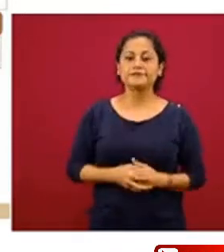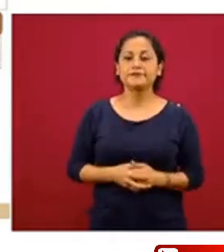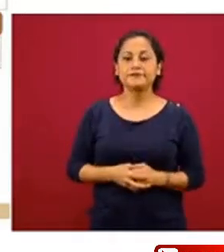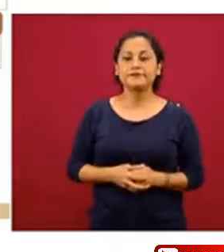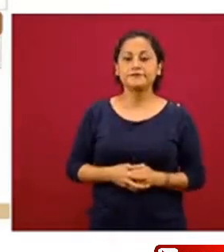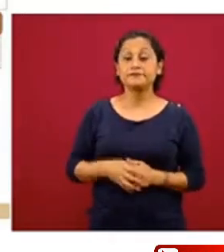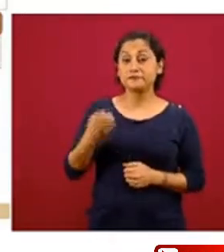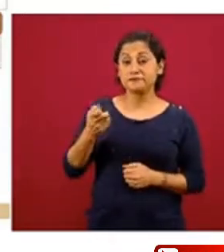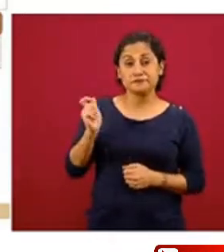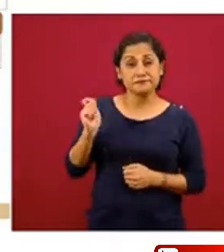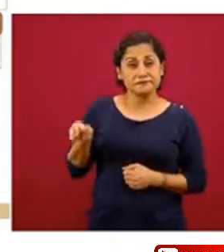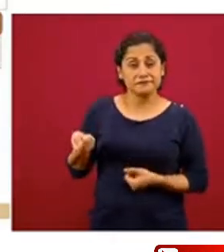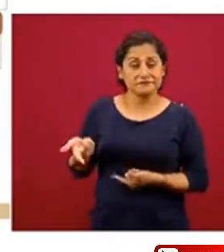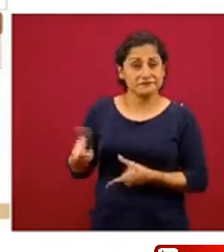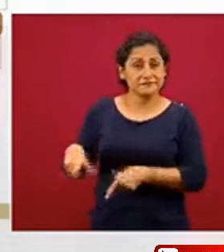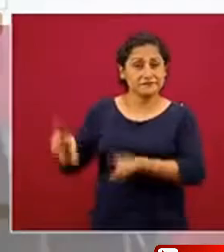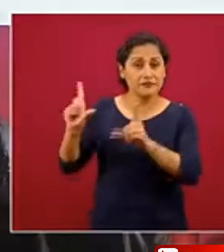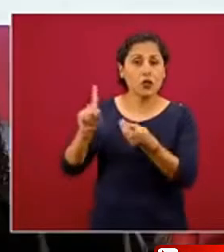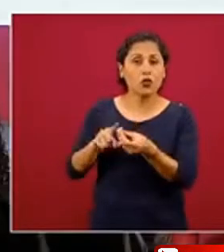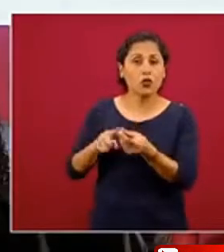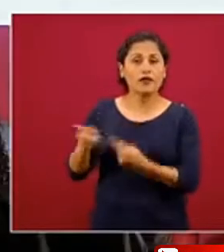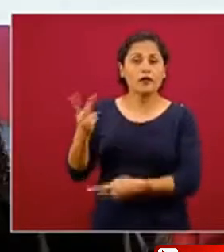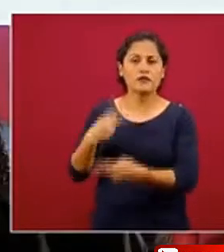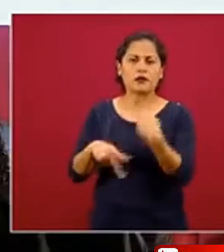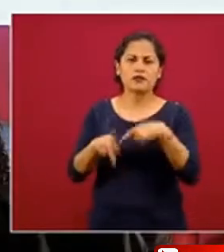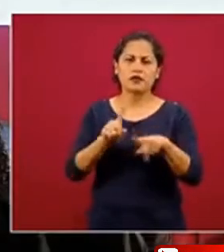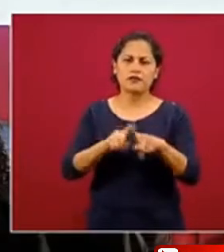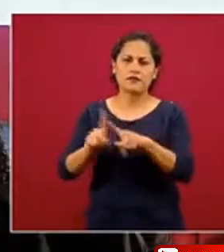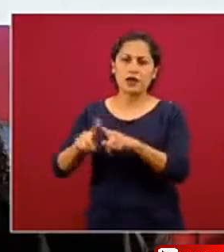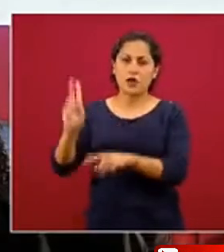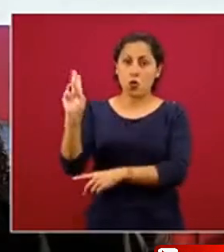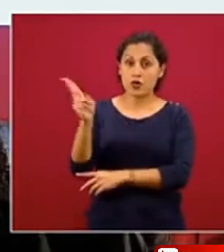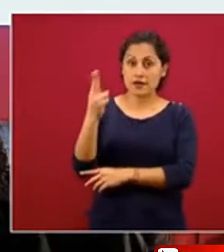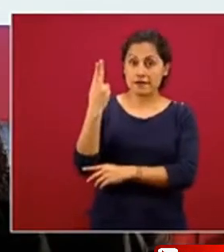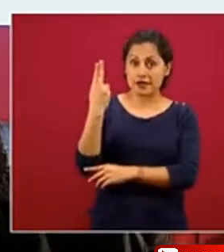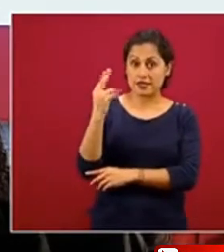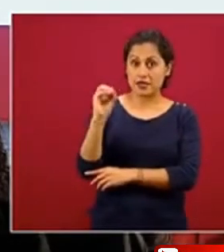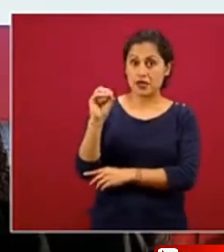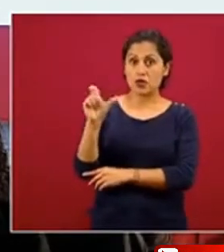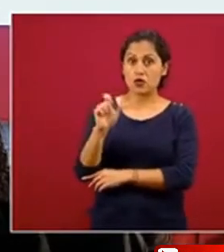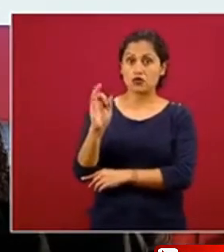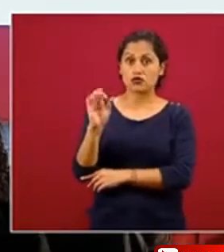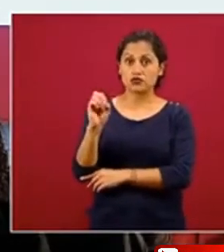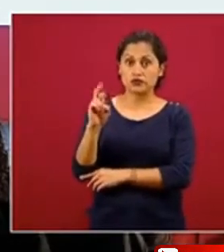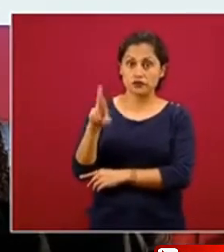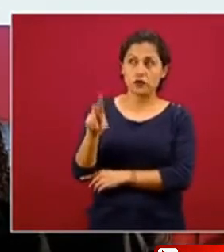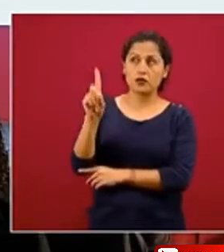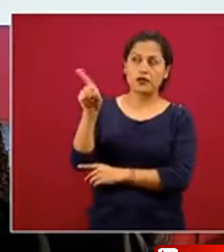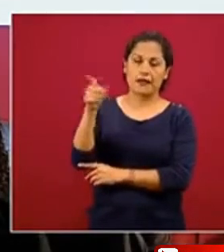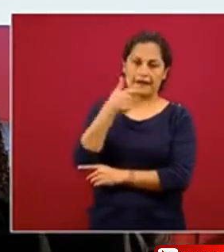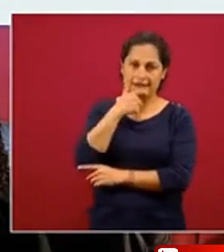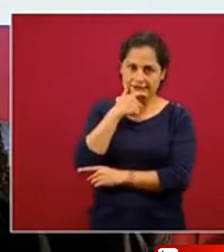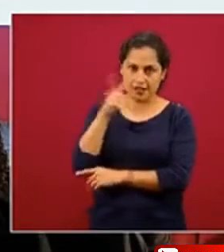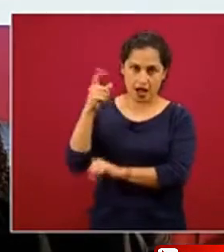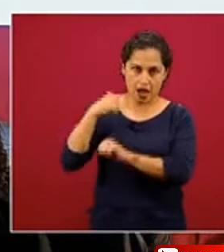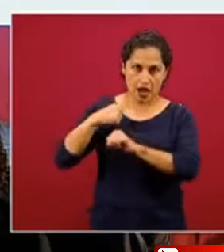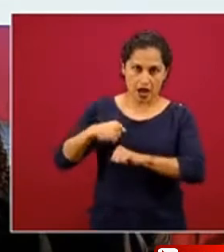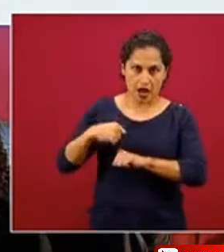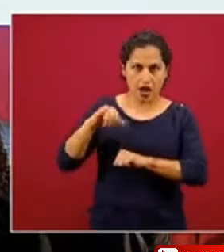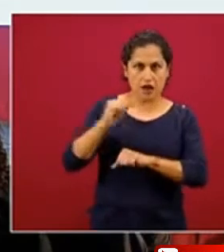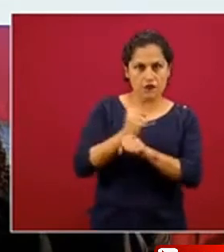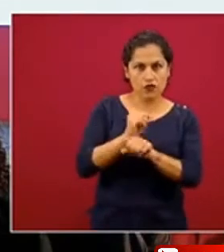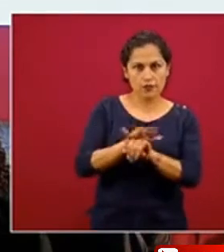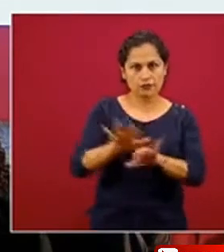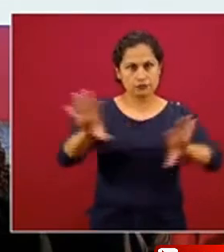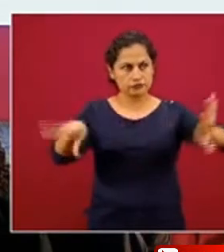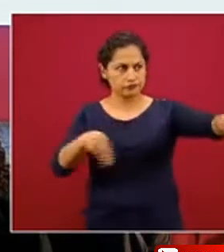portal de datos que compila la Universidad de Oxford en Inglaterra con información de múltiples fuentes